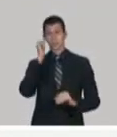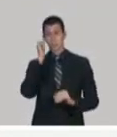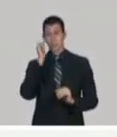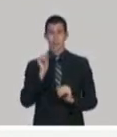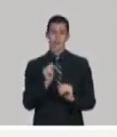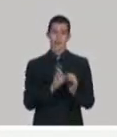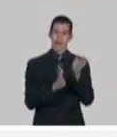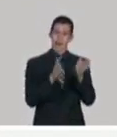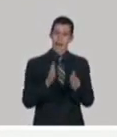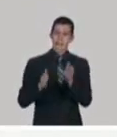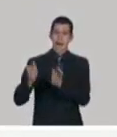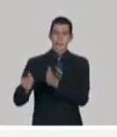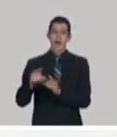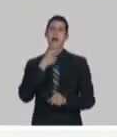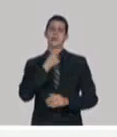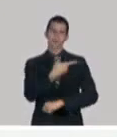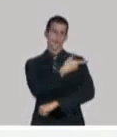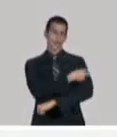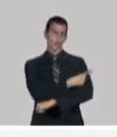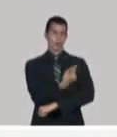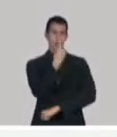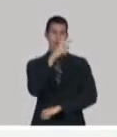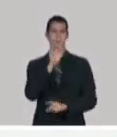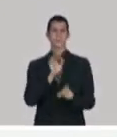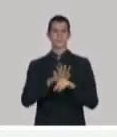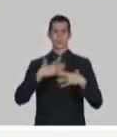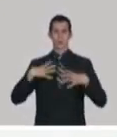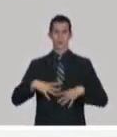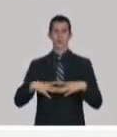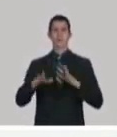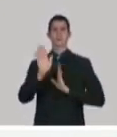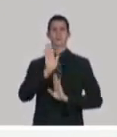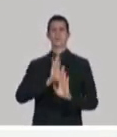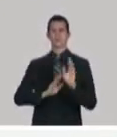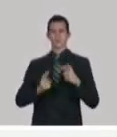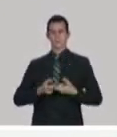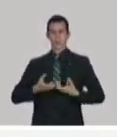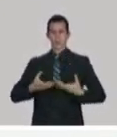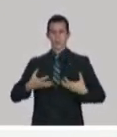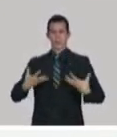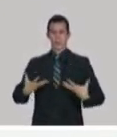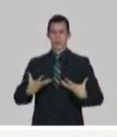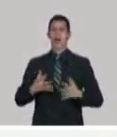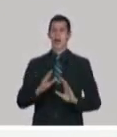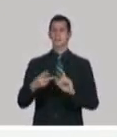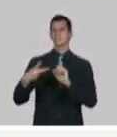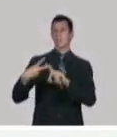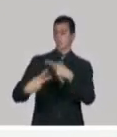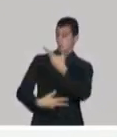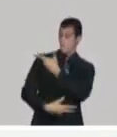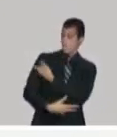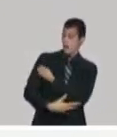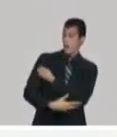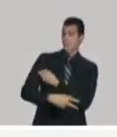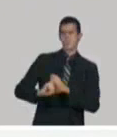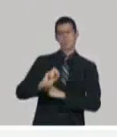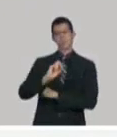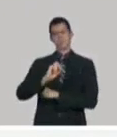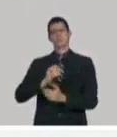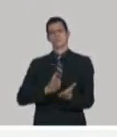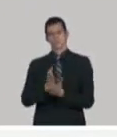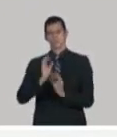división de los pacientes como puede verse ambos tienen una gran proporción de pacientes que presentan una respuesta inhibitoria con esto funcional de sus anticuerpos